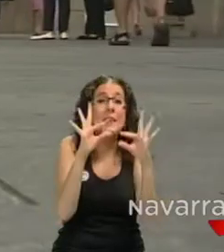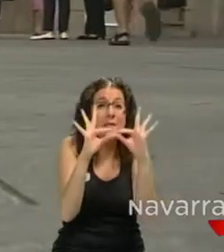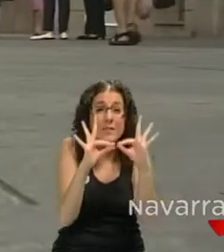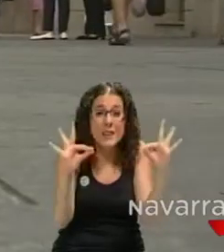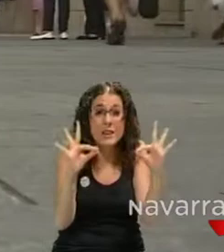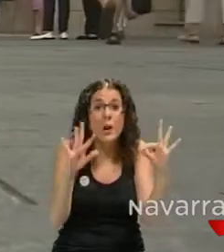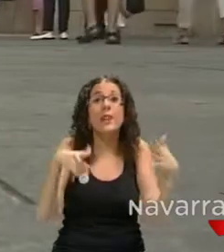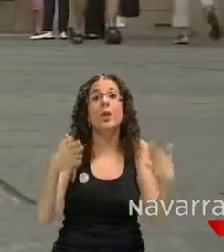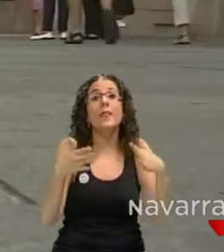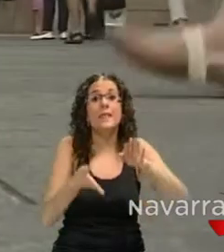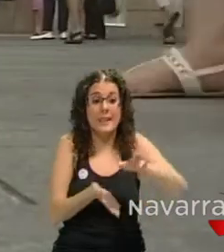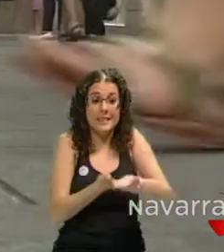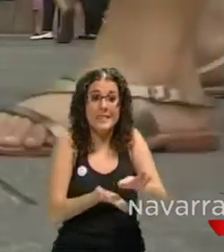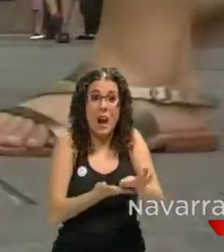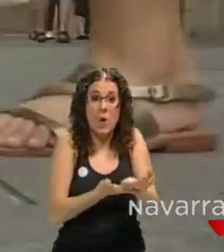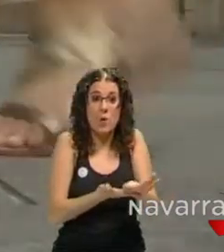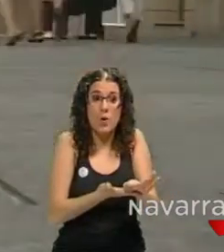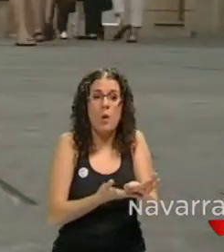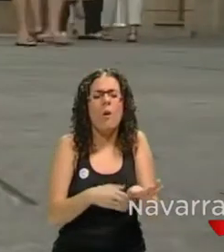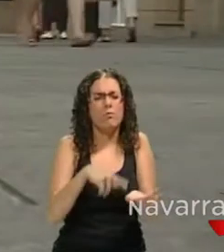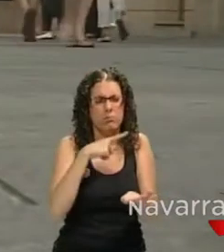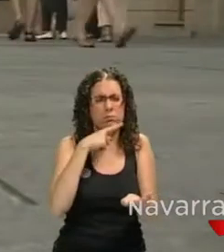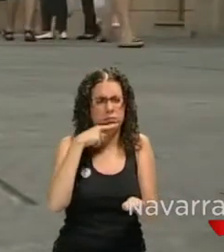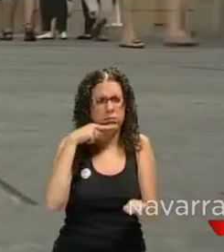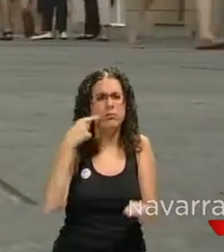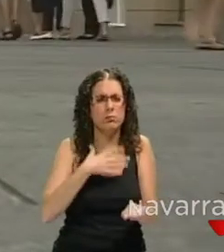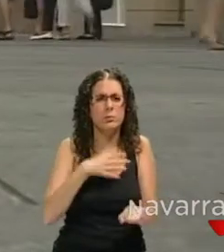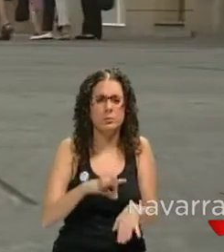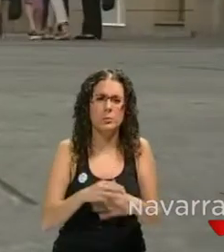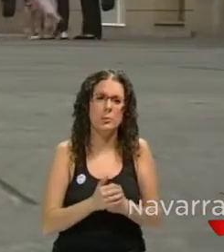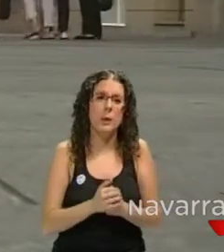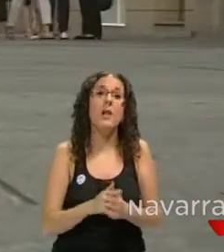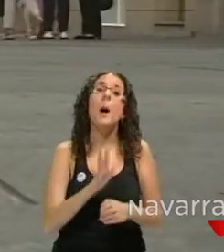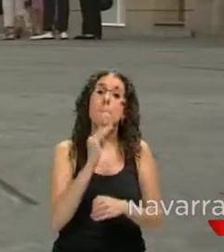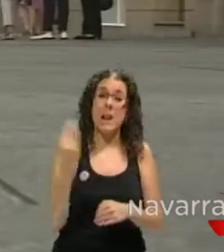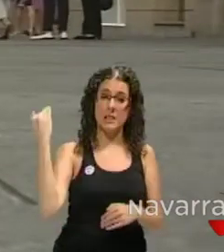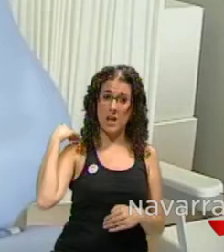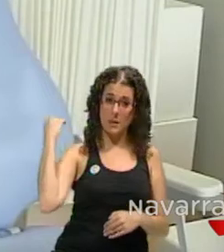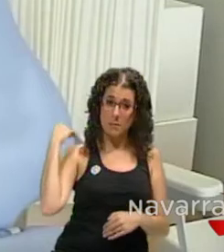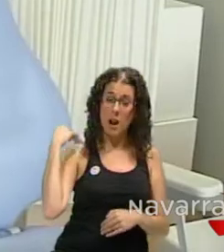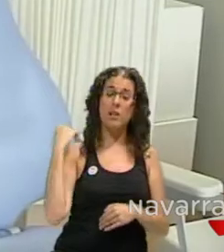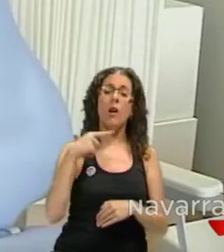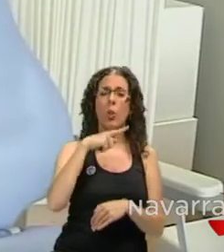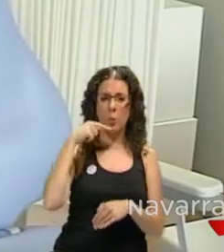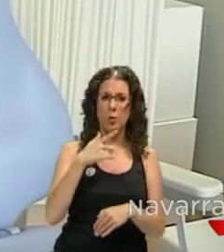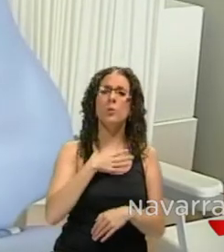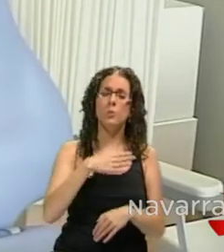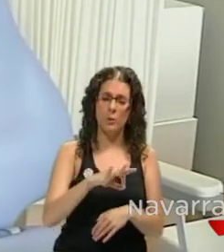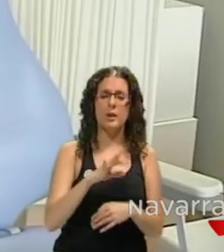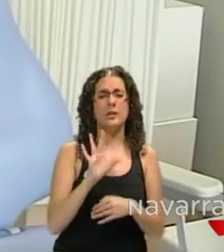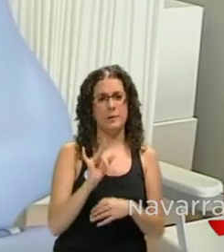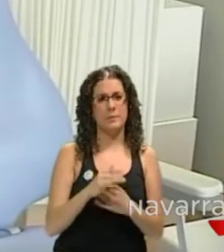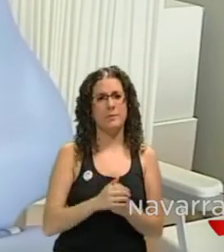en la parte trasera del talón y también problemas a nivel de espalda, gemelos,